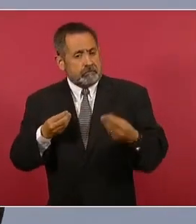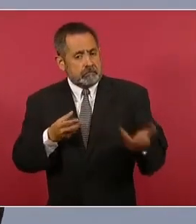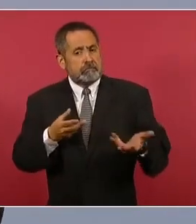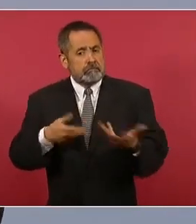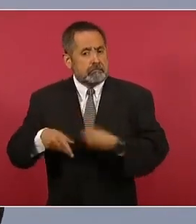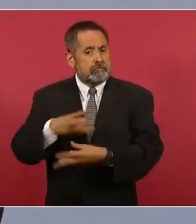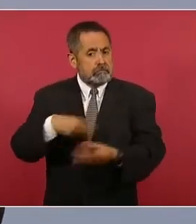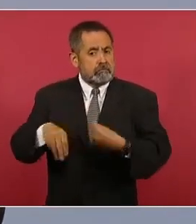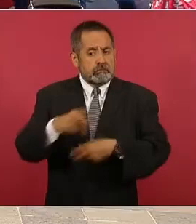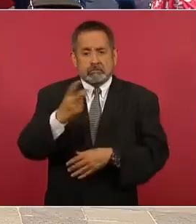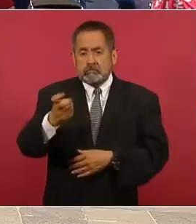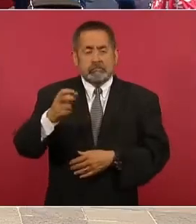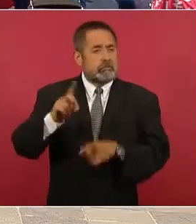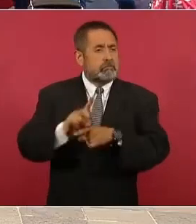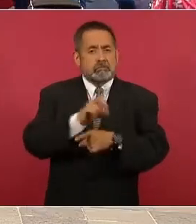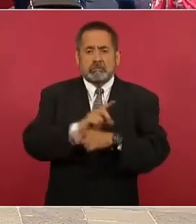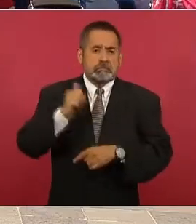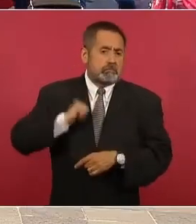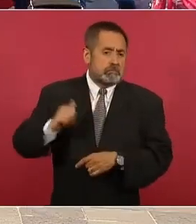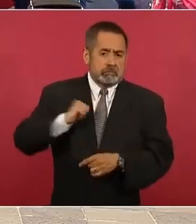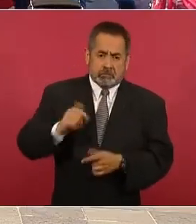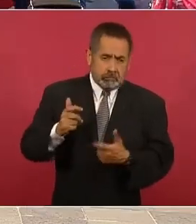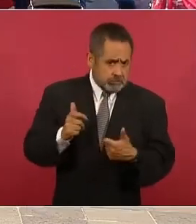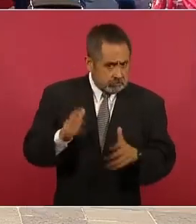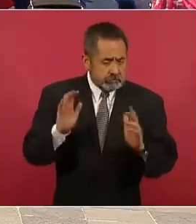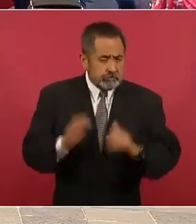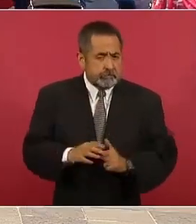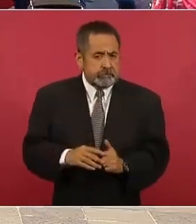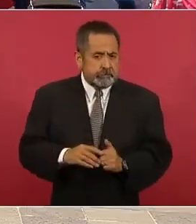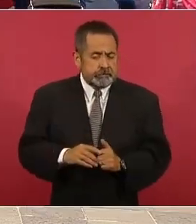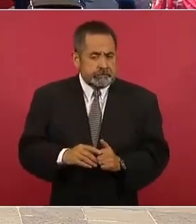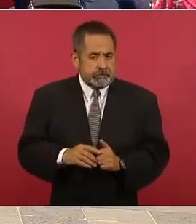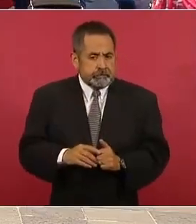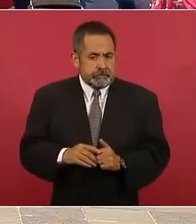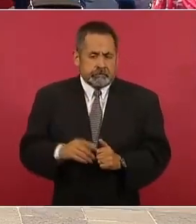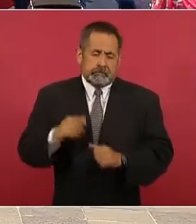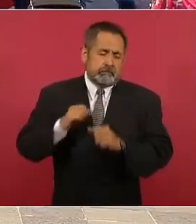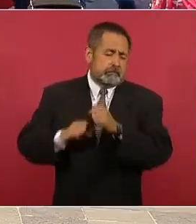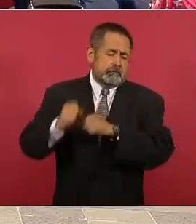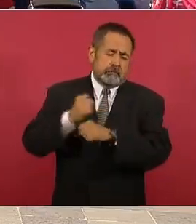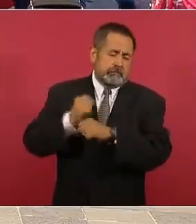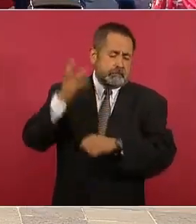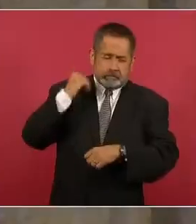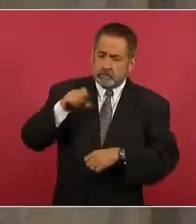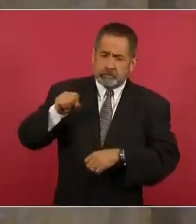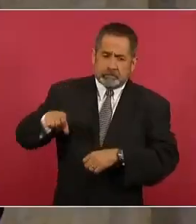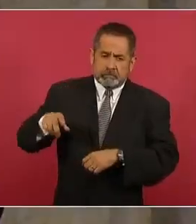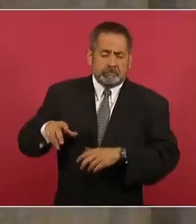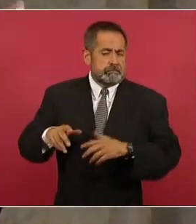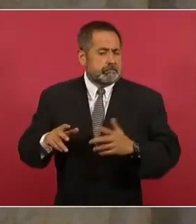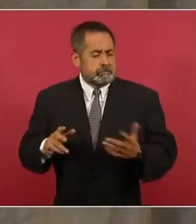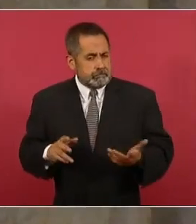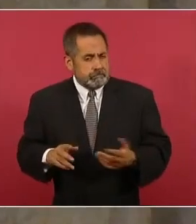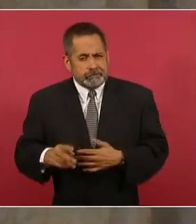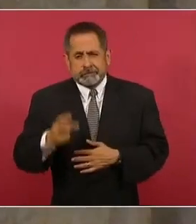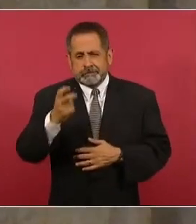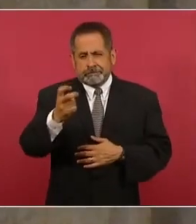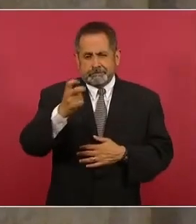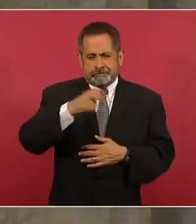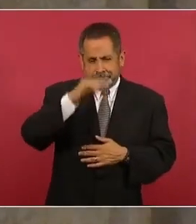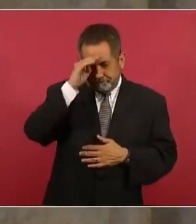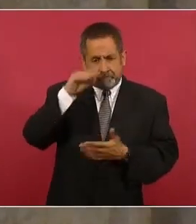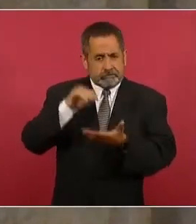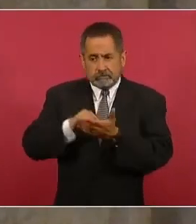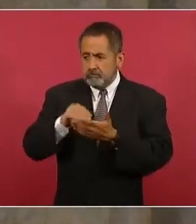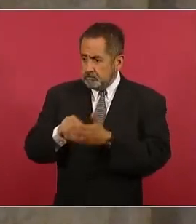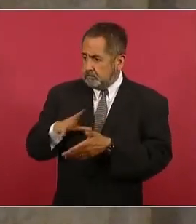la autosuficiencia? Bueno, desde hace miles de años. Entonces, por eso se mantiene